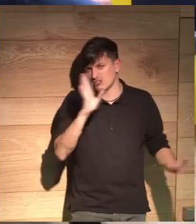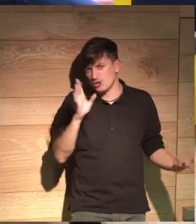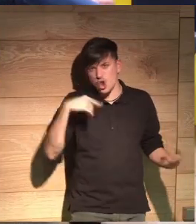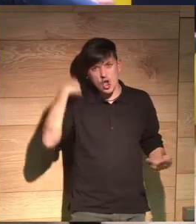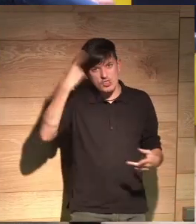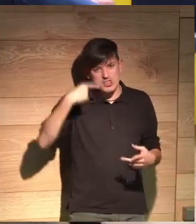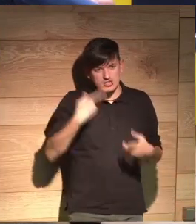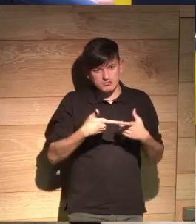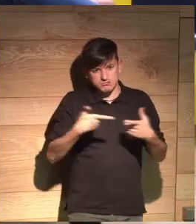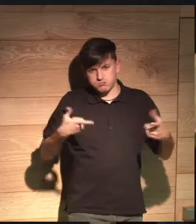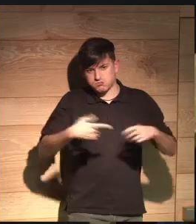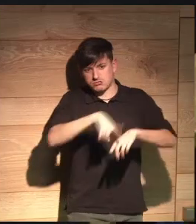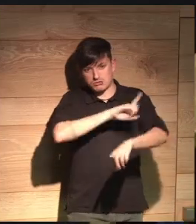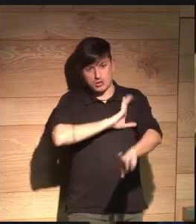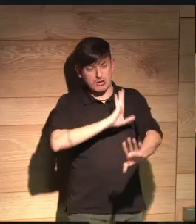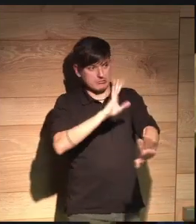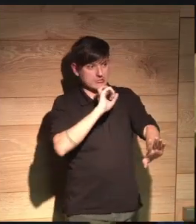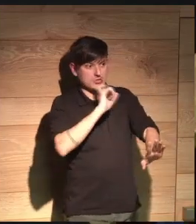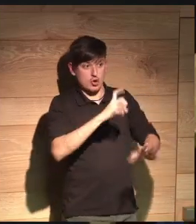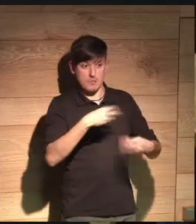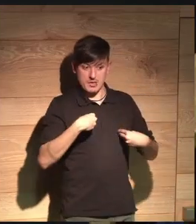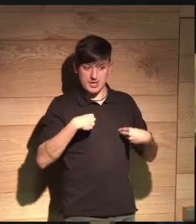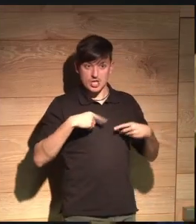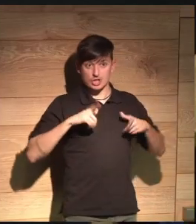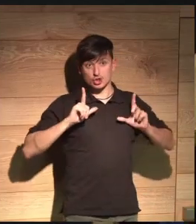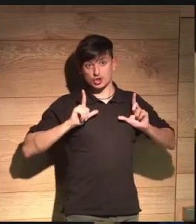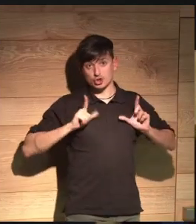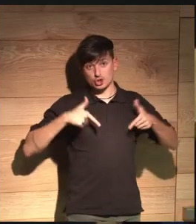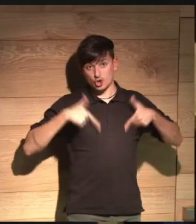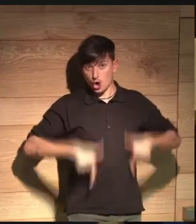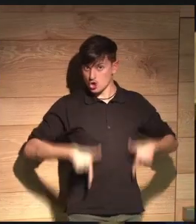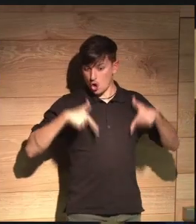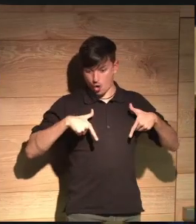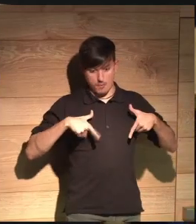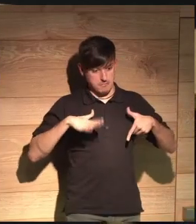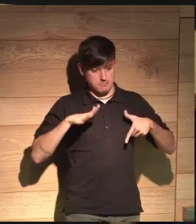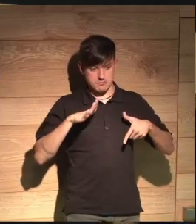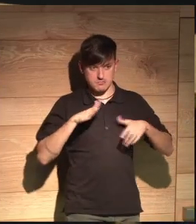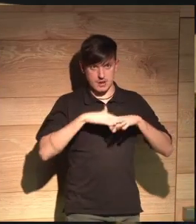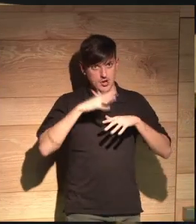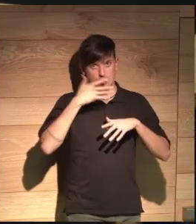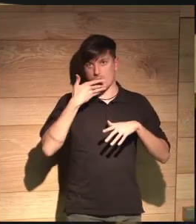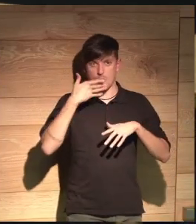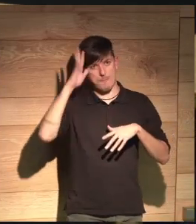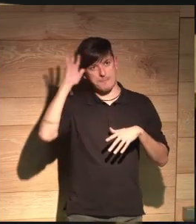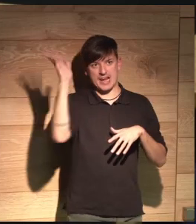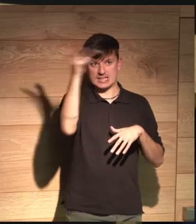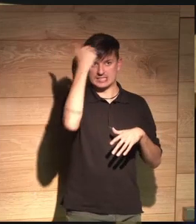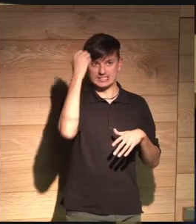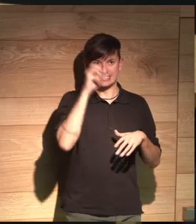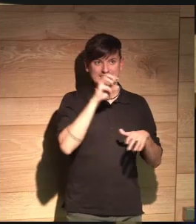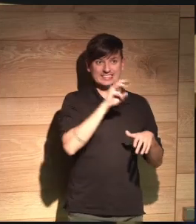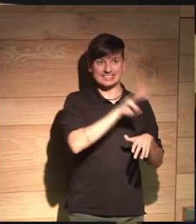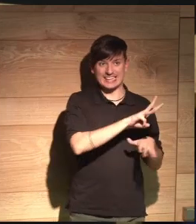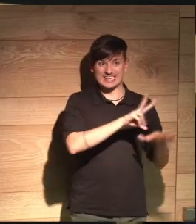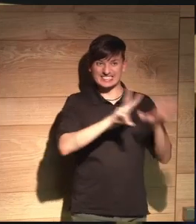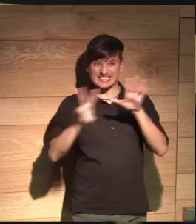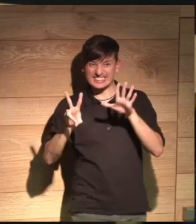ya que tengo el micrófono mira yo viví tres años en tokio tokio para mí es el paraíso y tokio tiene 30 bryant de millones de habitantes